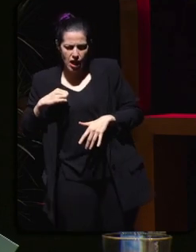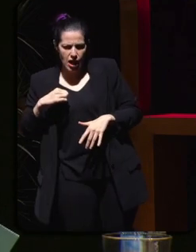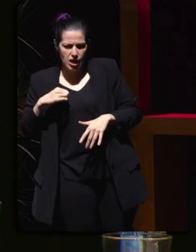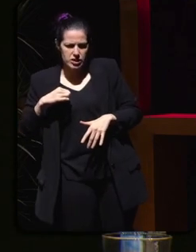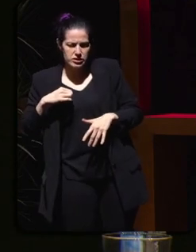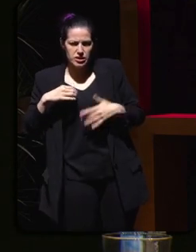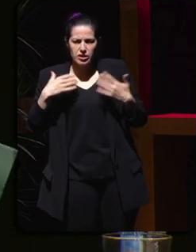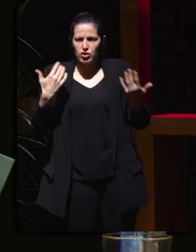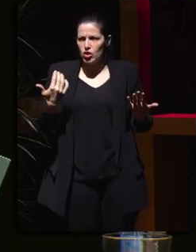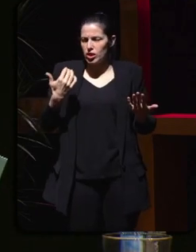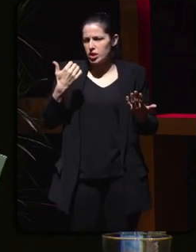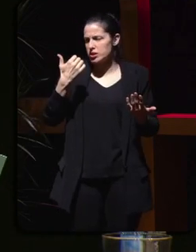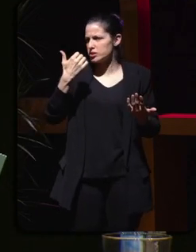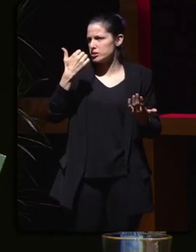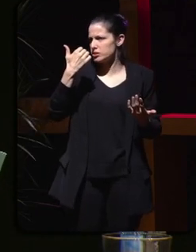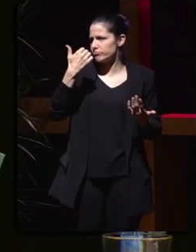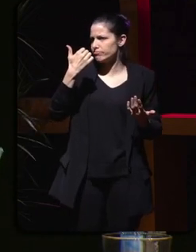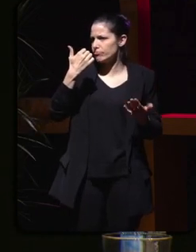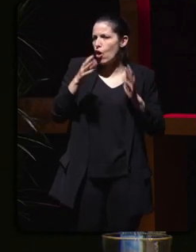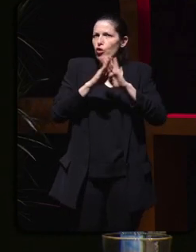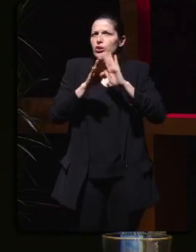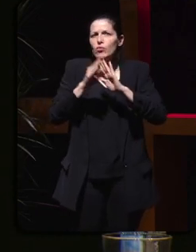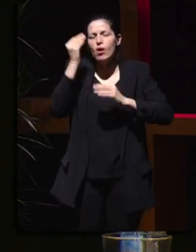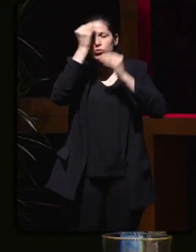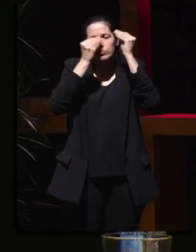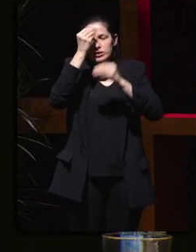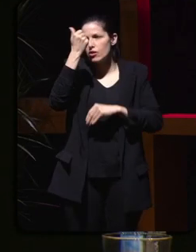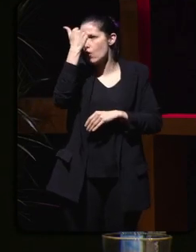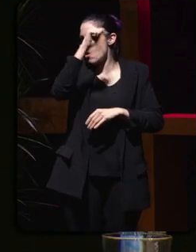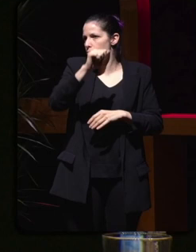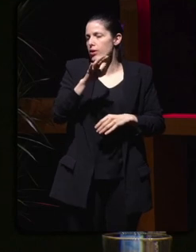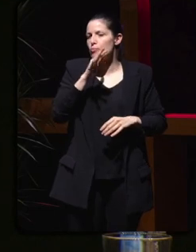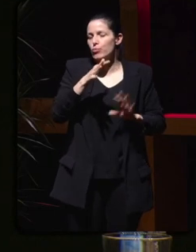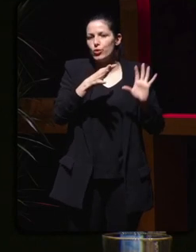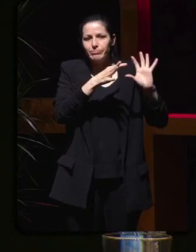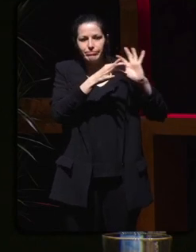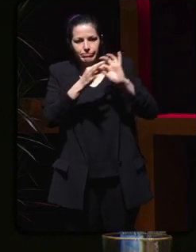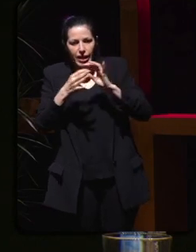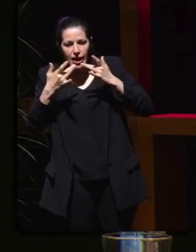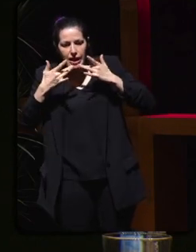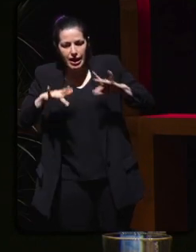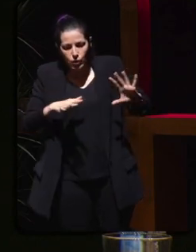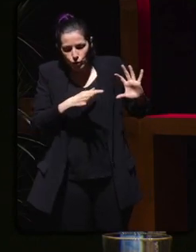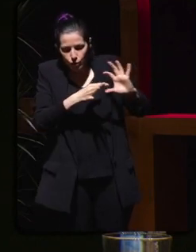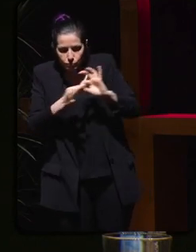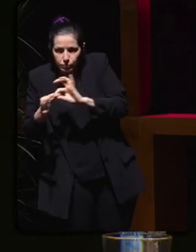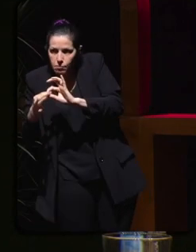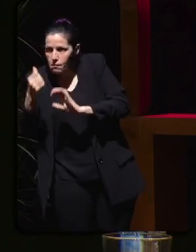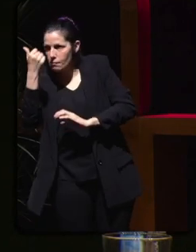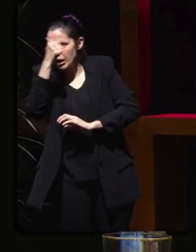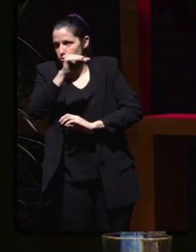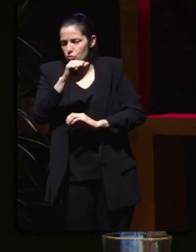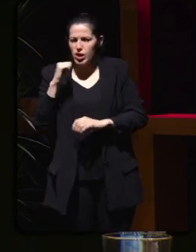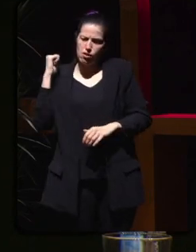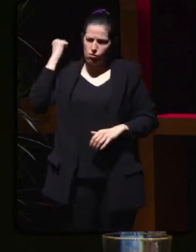marco conceptual androcéntrico que seguimos pensando en hombres porque hemos identificado lo neutro también con lo masculino Así que en algún momento